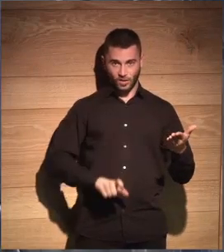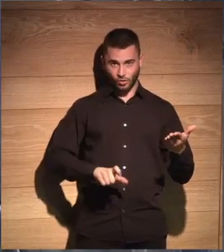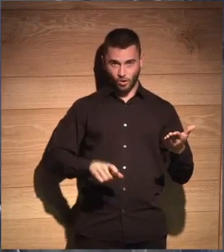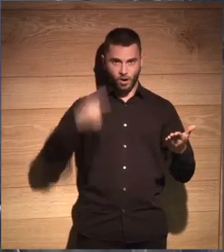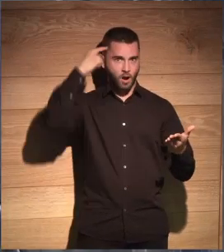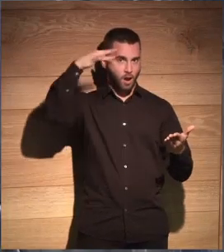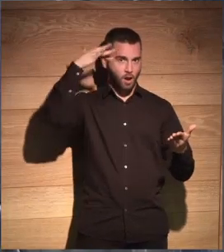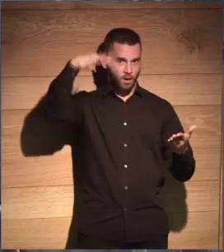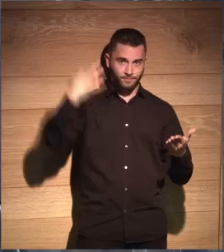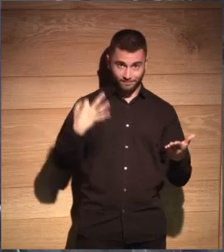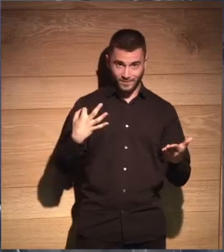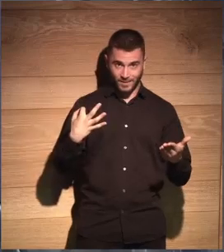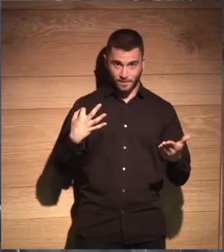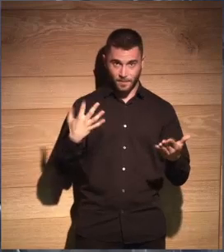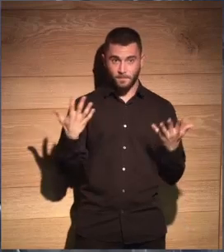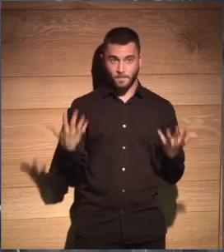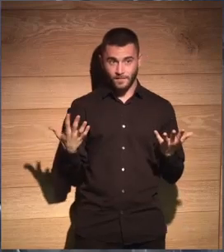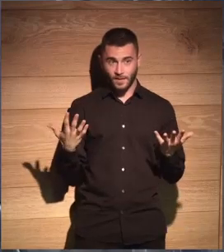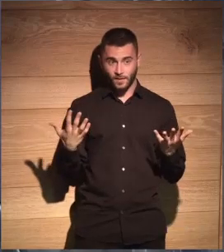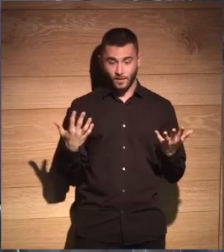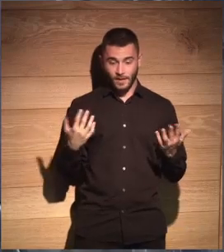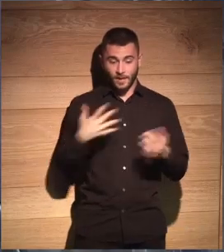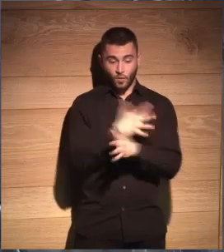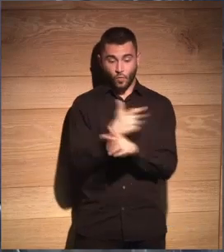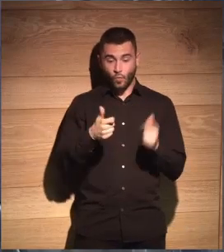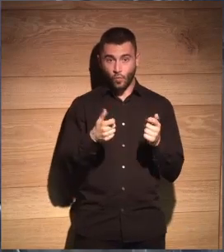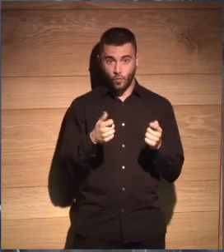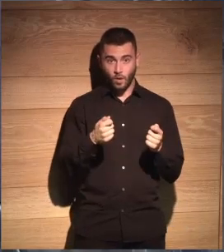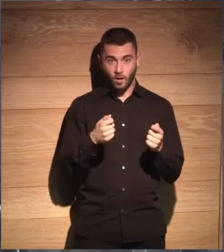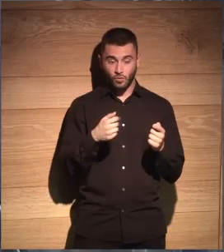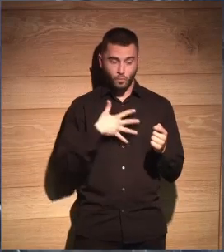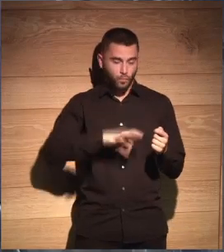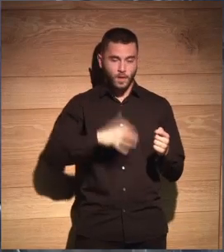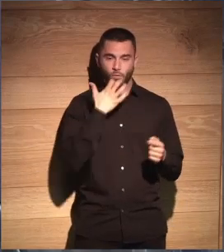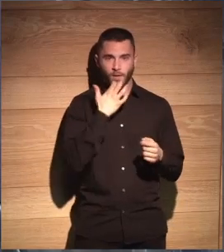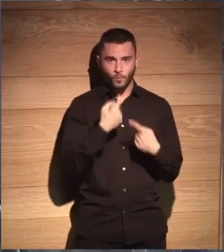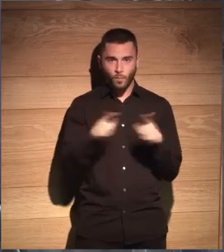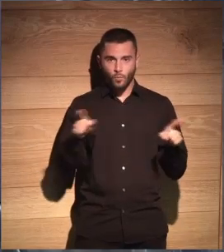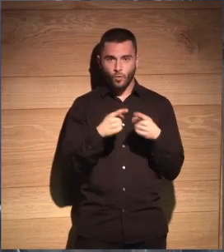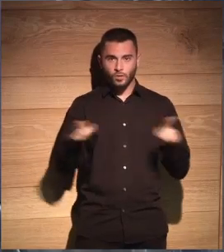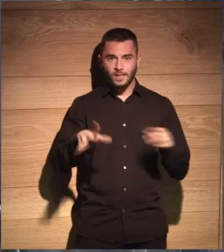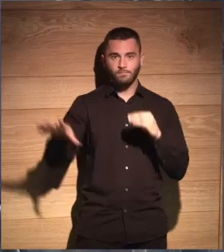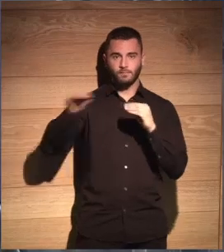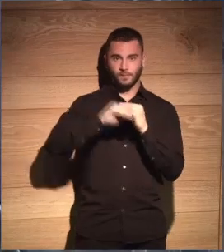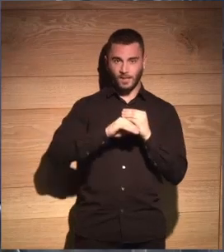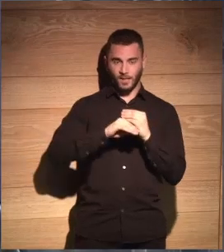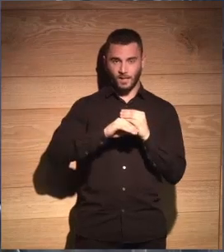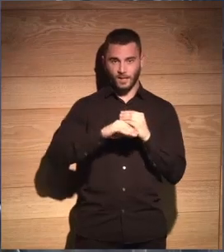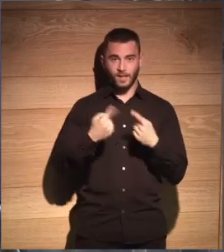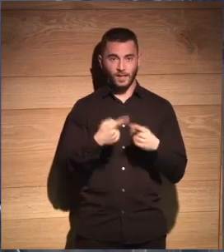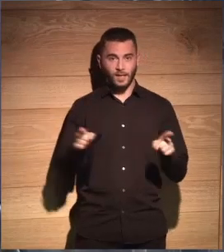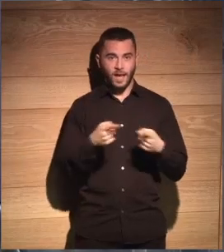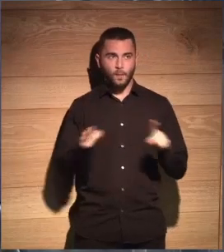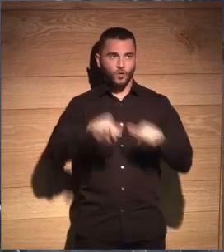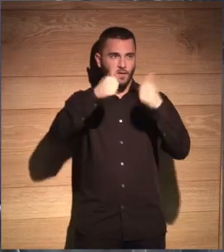el lector en su imaginación, que la posibilidad que hay en el juego de meter una banda sonora y que la música